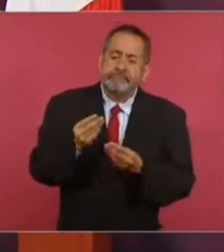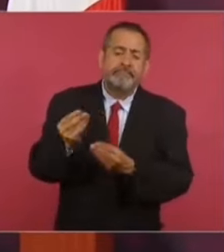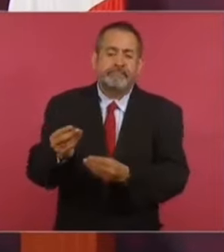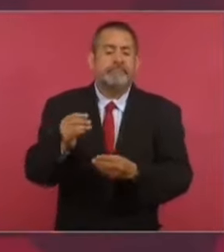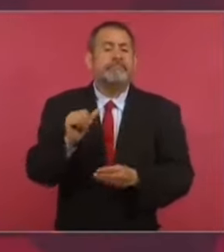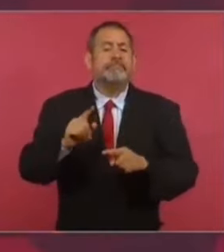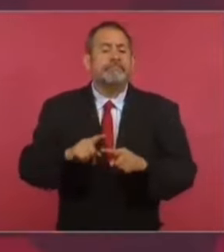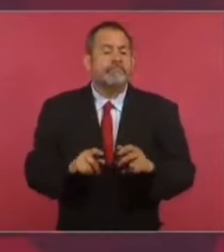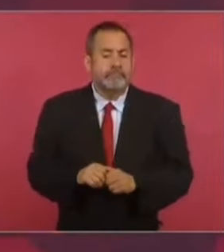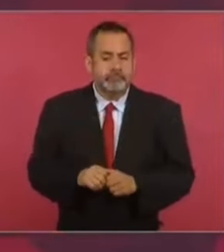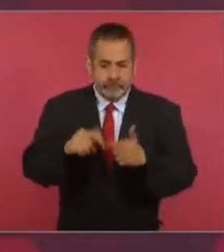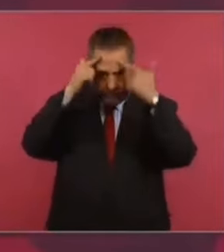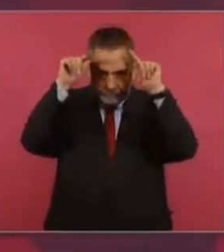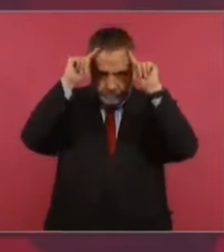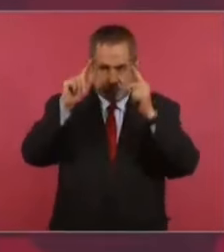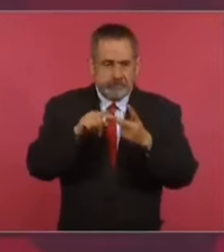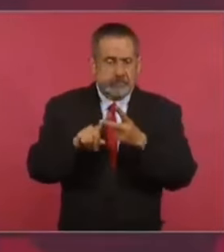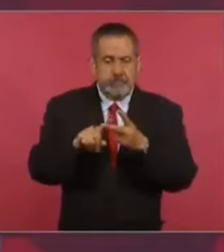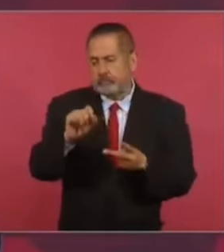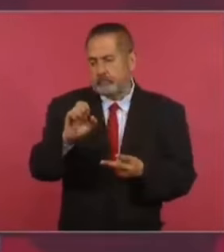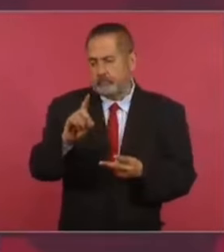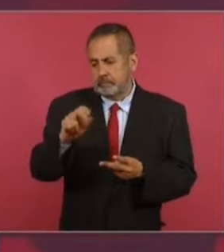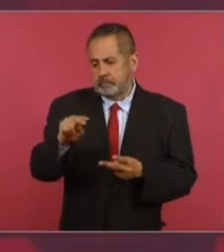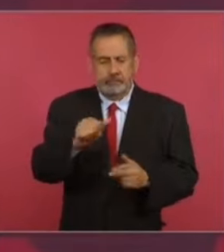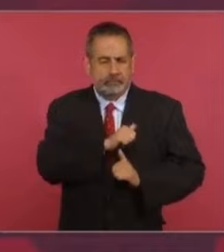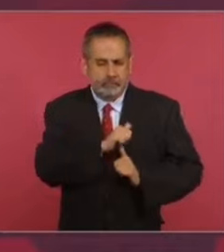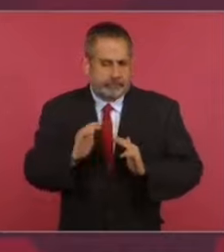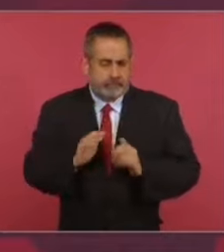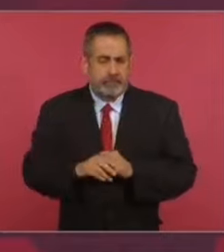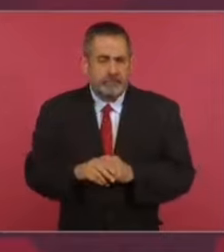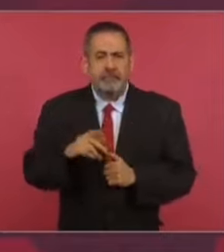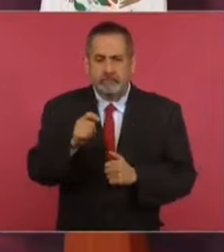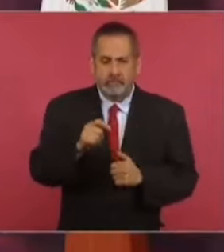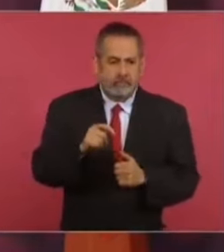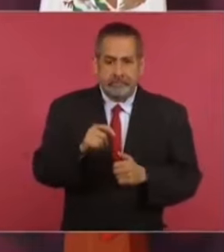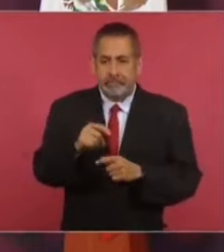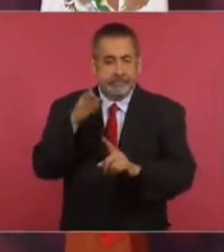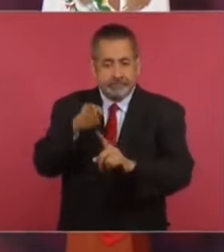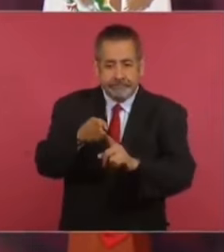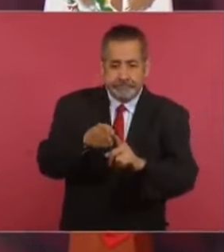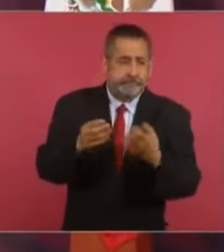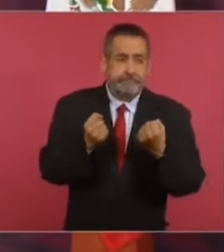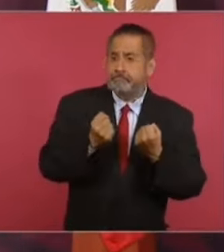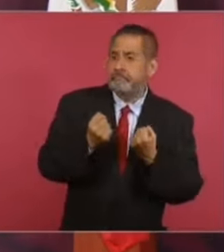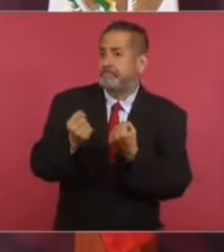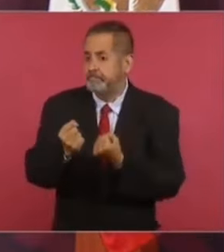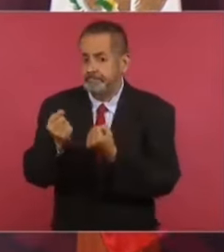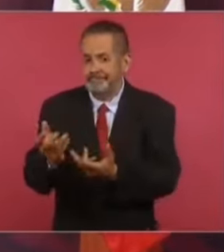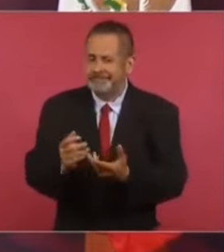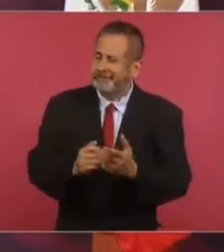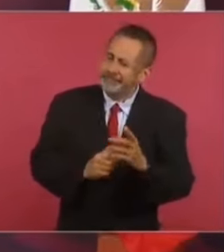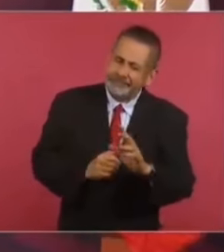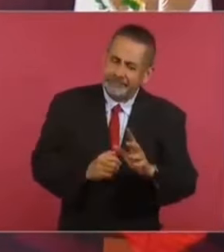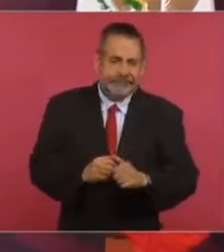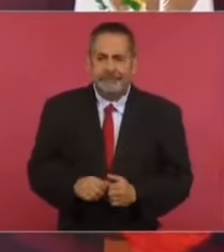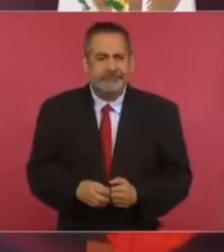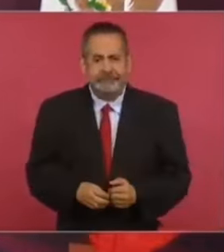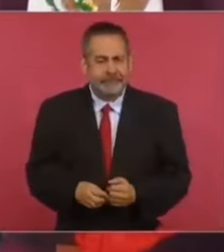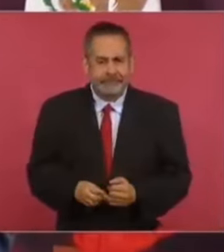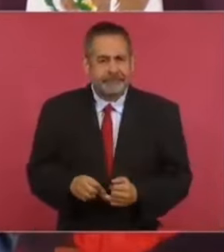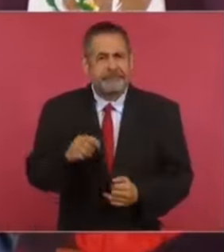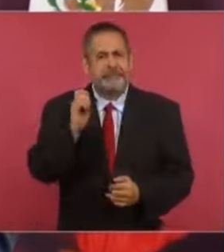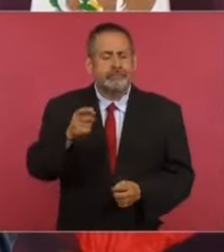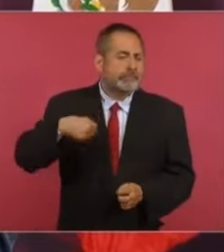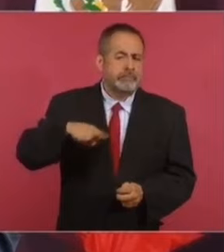a Marina y a Defensa, y que no se lleve directo a Acapulco, que